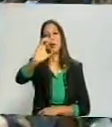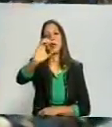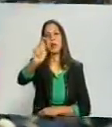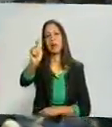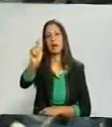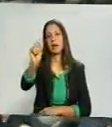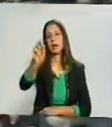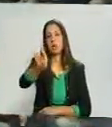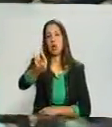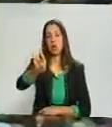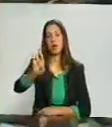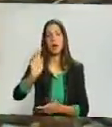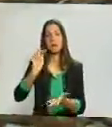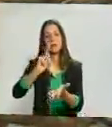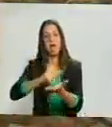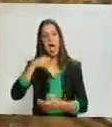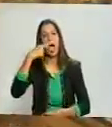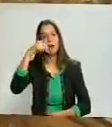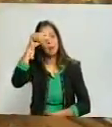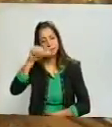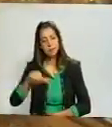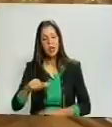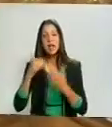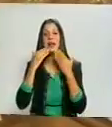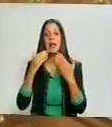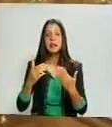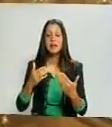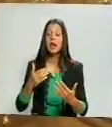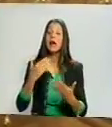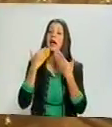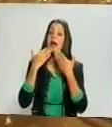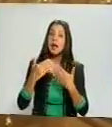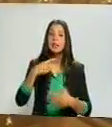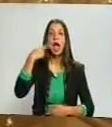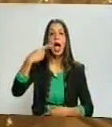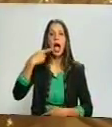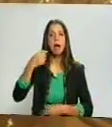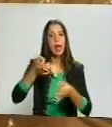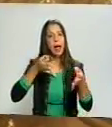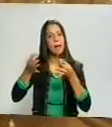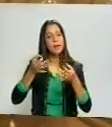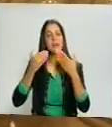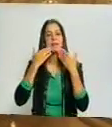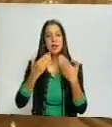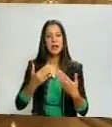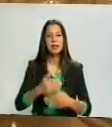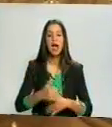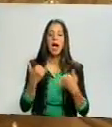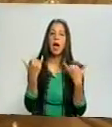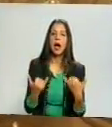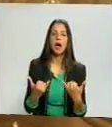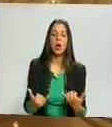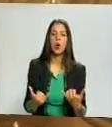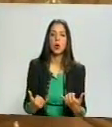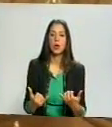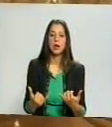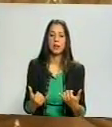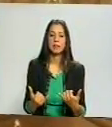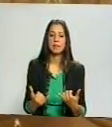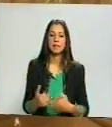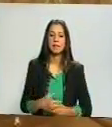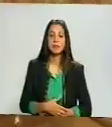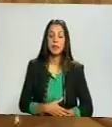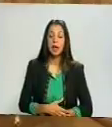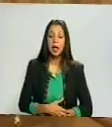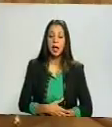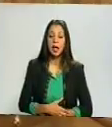ante esta Asamblea Nacional Constituyente. Gracias por su presentación, ministro. Vamos ahora a esta presentación, nos permite a